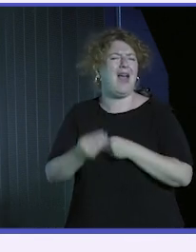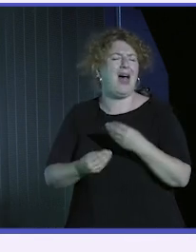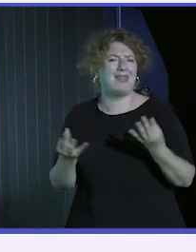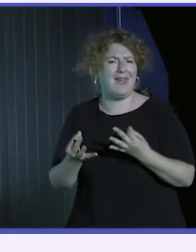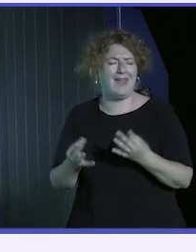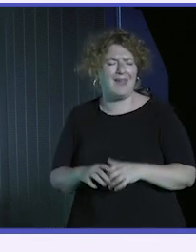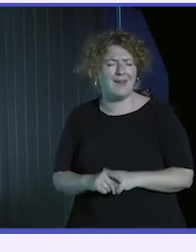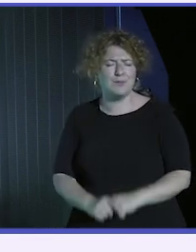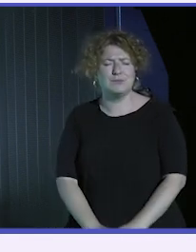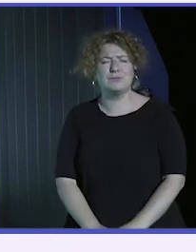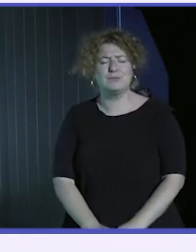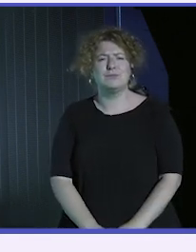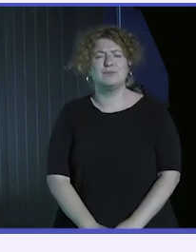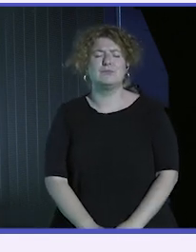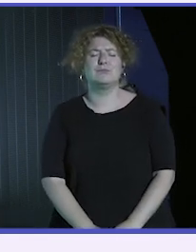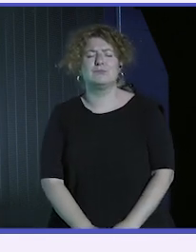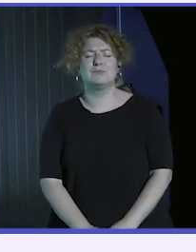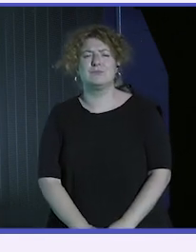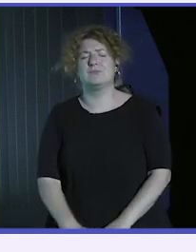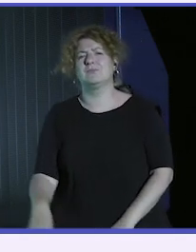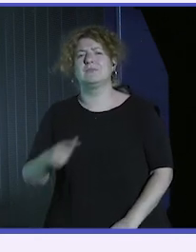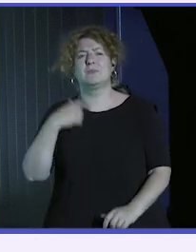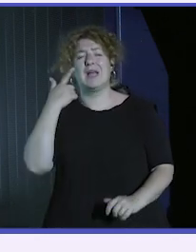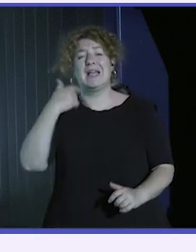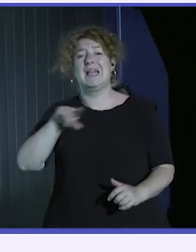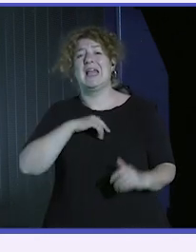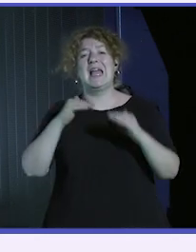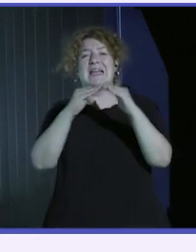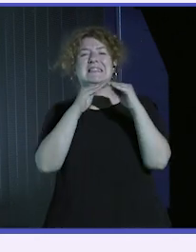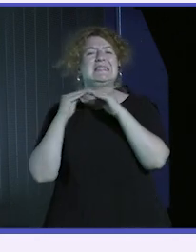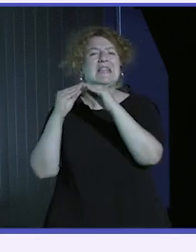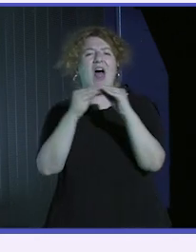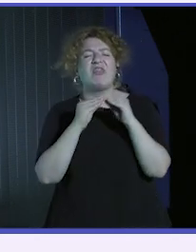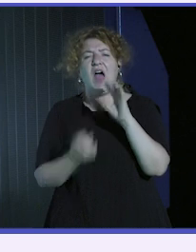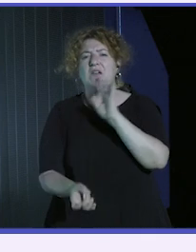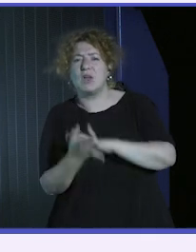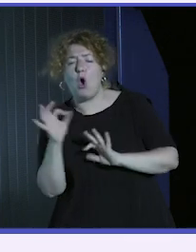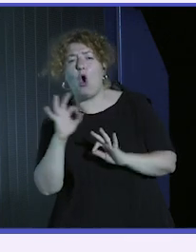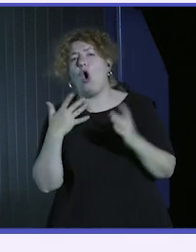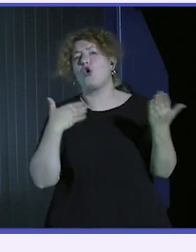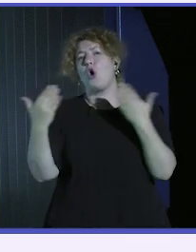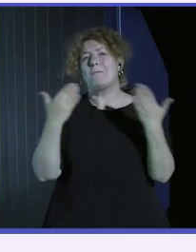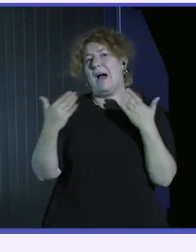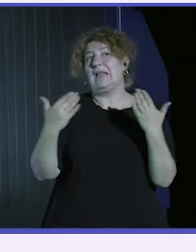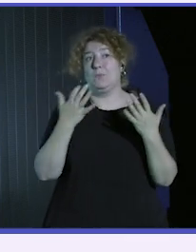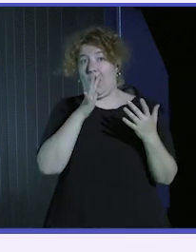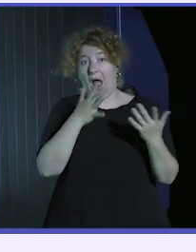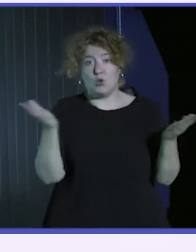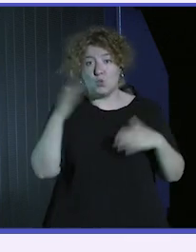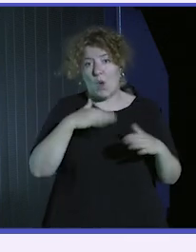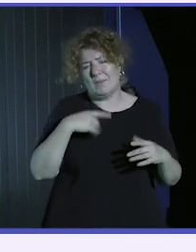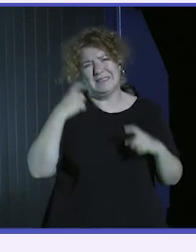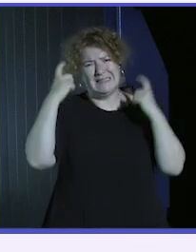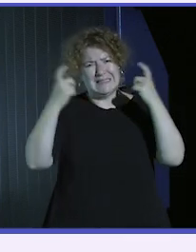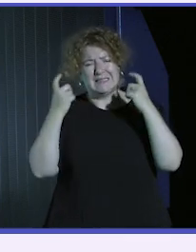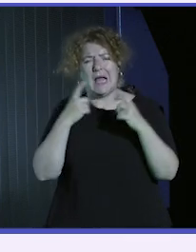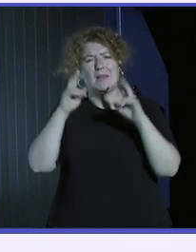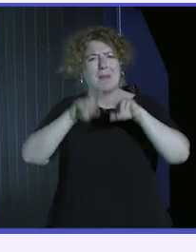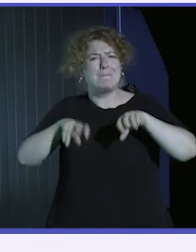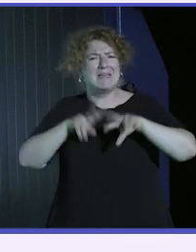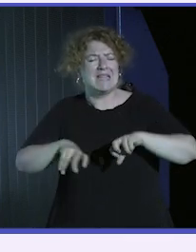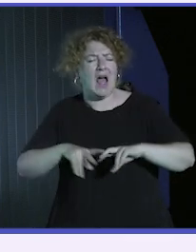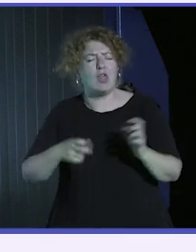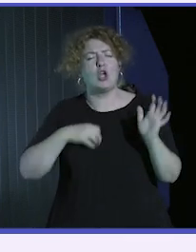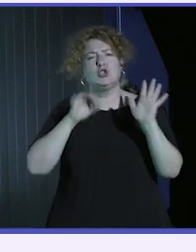Generar comparativas, estándares que ahora mismo no existen y empezar a investigar sobre los diferentes software y sobre las